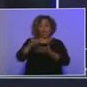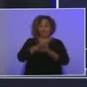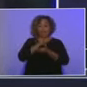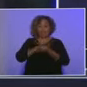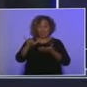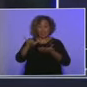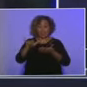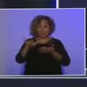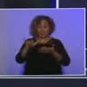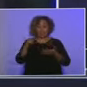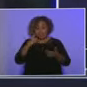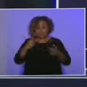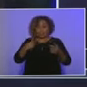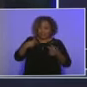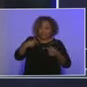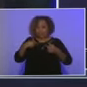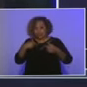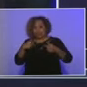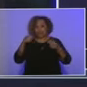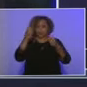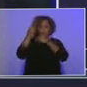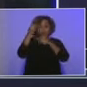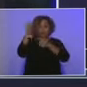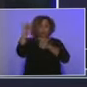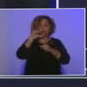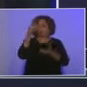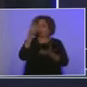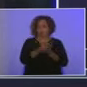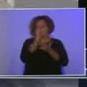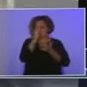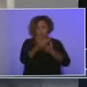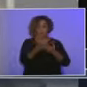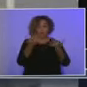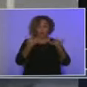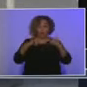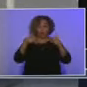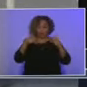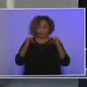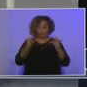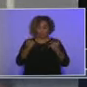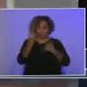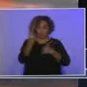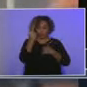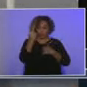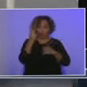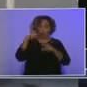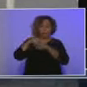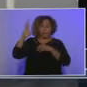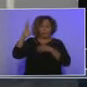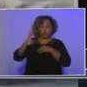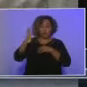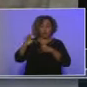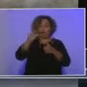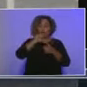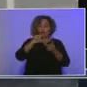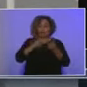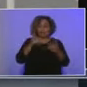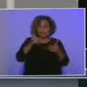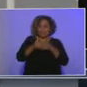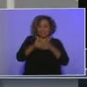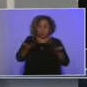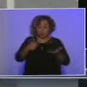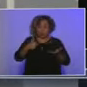de cañón. Te cuento que las protestas aquí no han parado. Ahora mismo se están efectuando dos, una en Brooklyn, otra aquí muy cerca donde